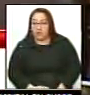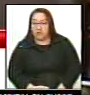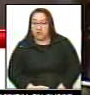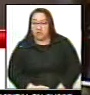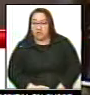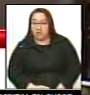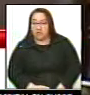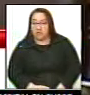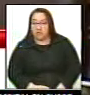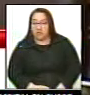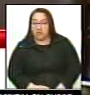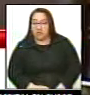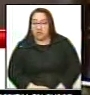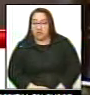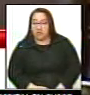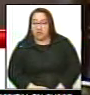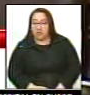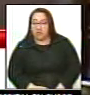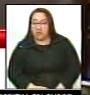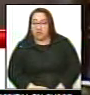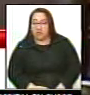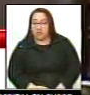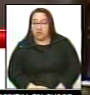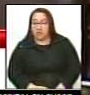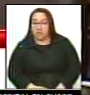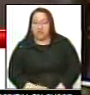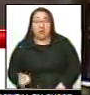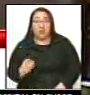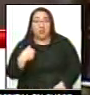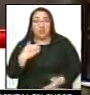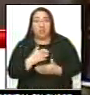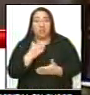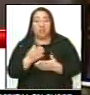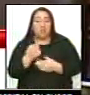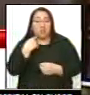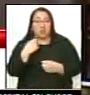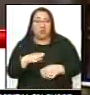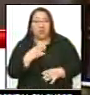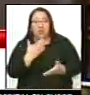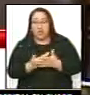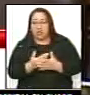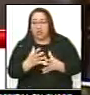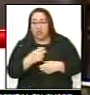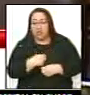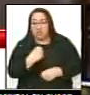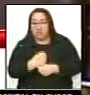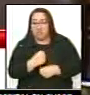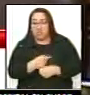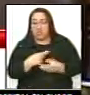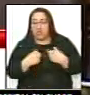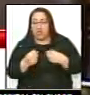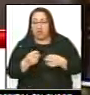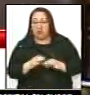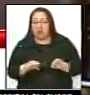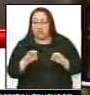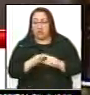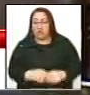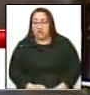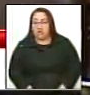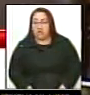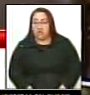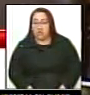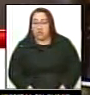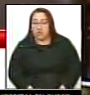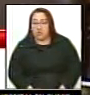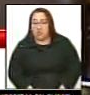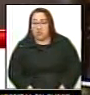fin de continuar las investigaciones para que no se vean perjudicadas, agradeceré, tome las acciones que resulten pertinentes. Señor